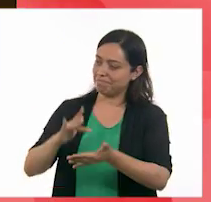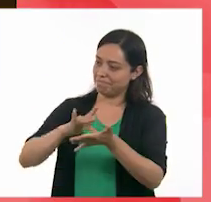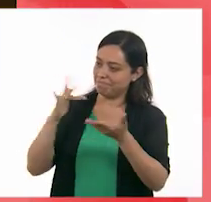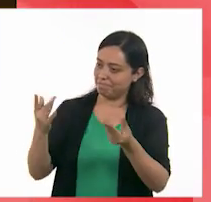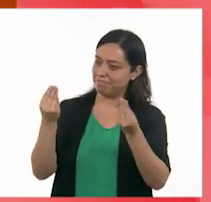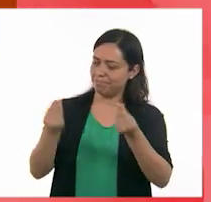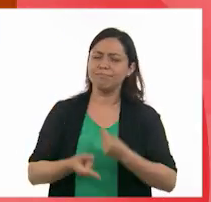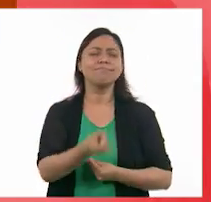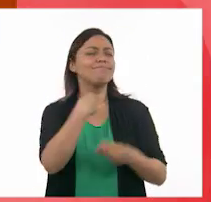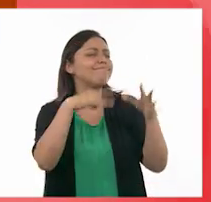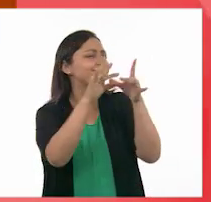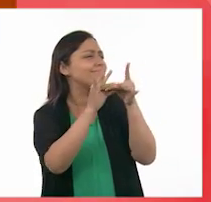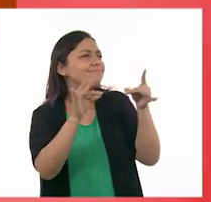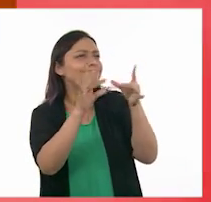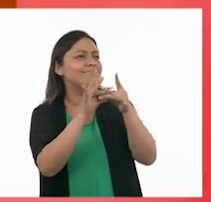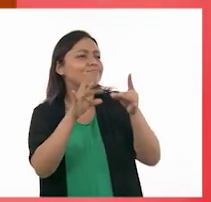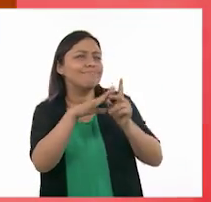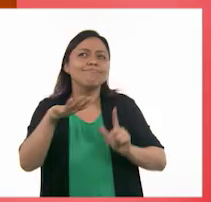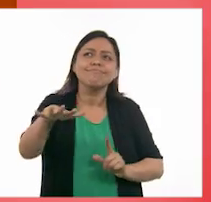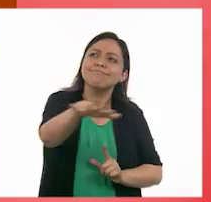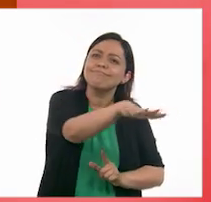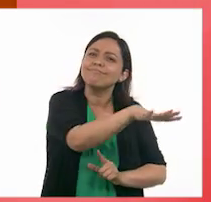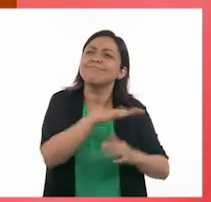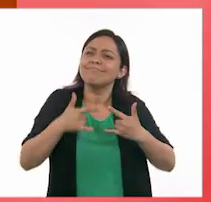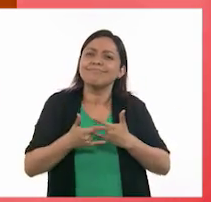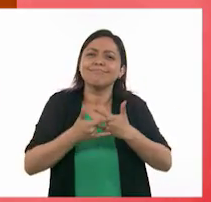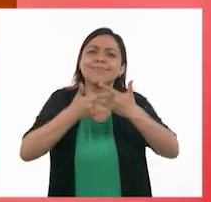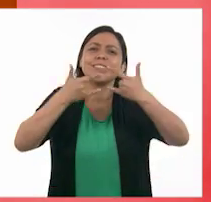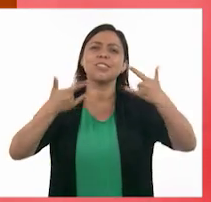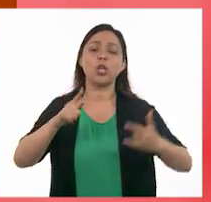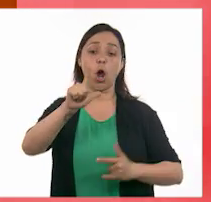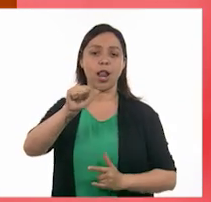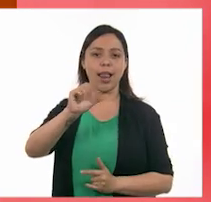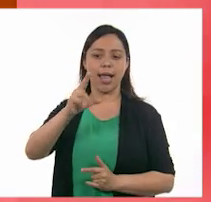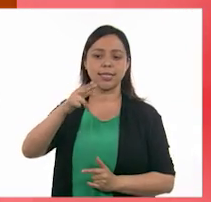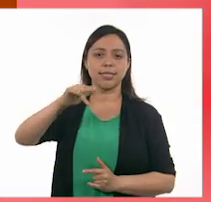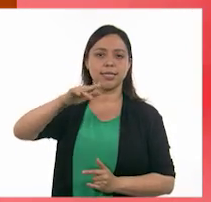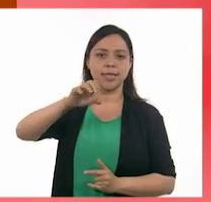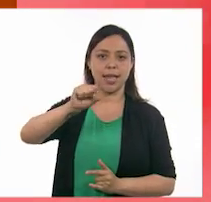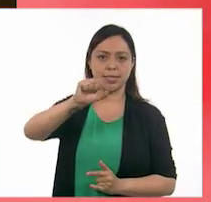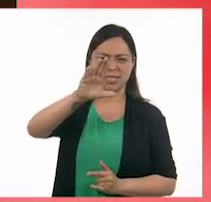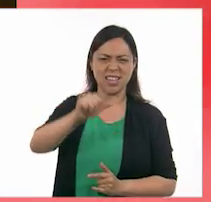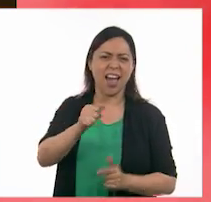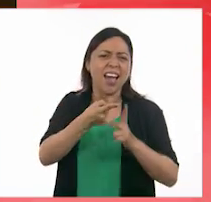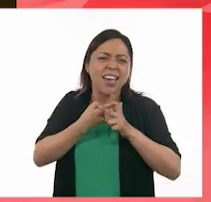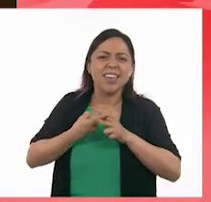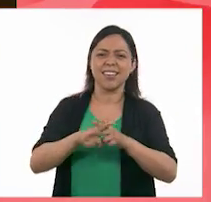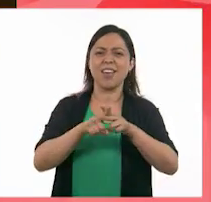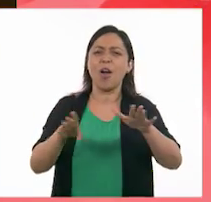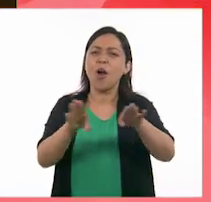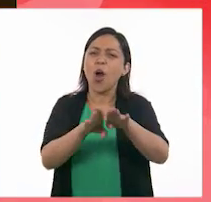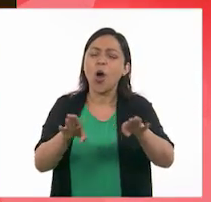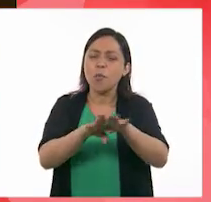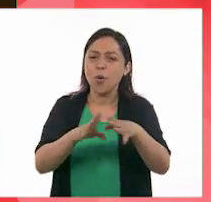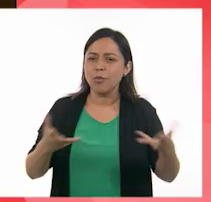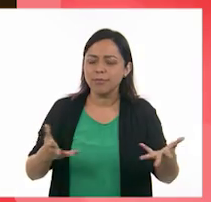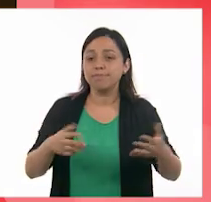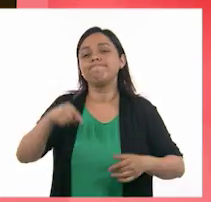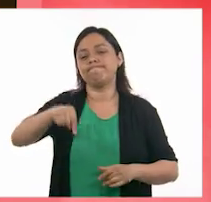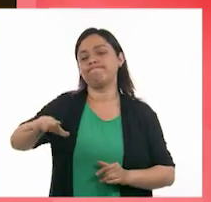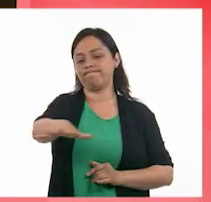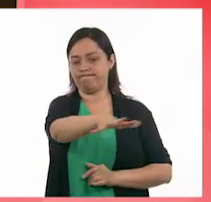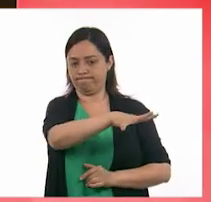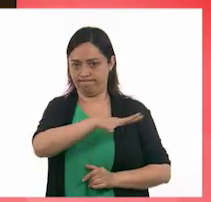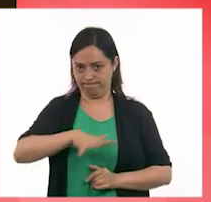gracias. Platíquenos un poco acerca de la historia de La Chinesca, cómo fue que inició. Bueno, La Chinesca es una